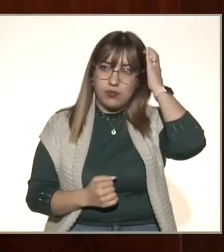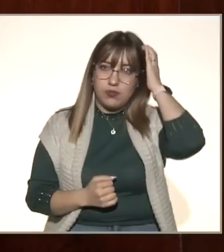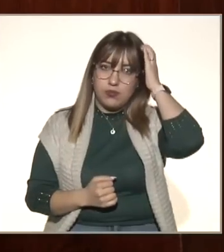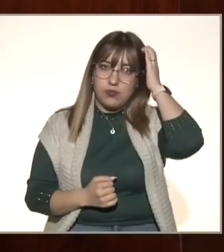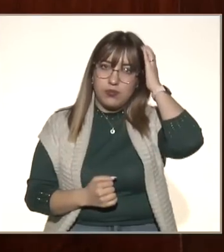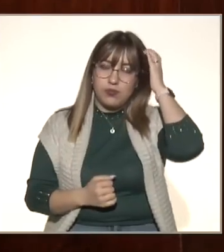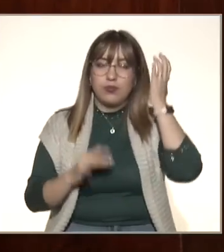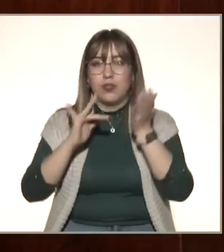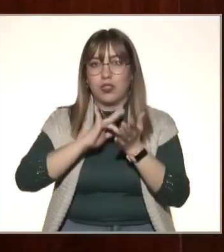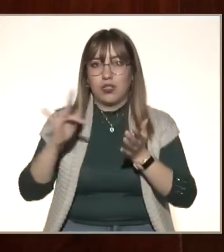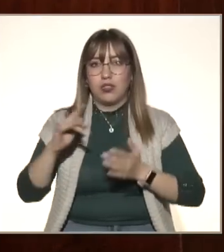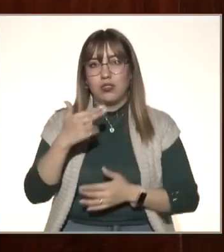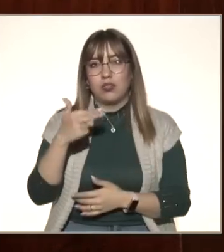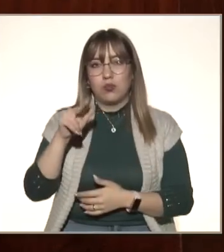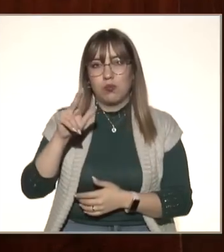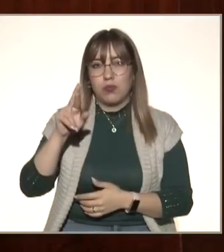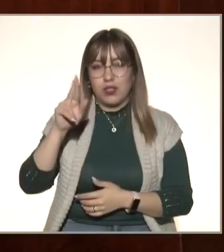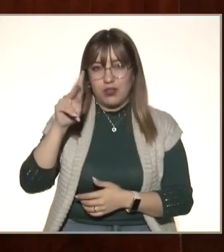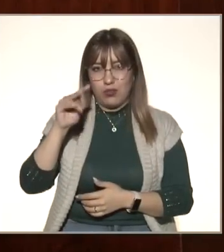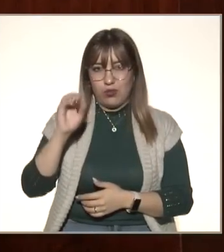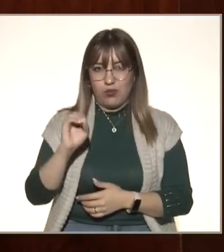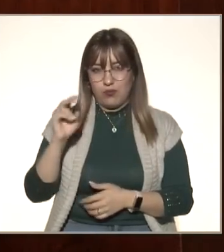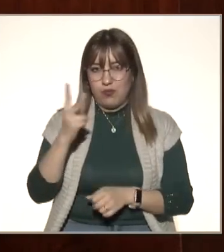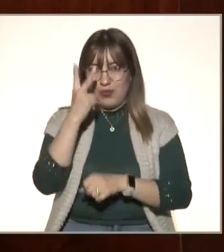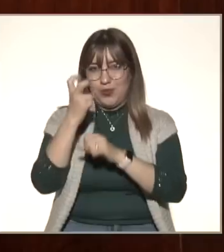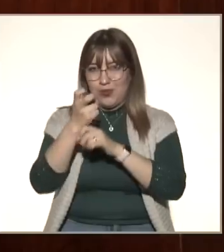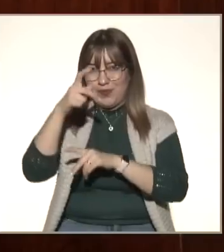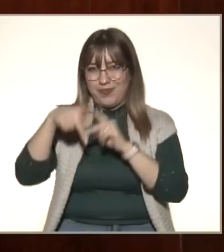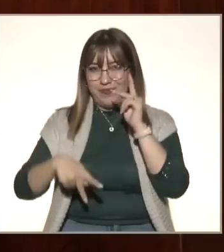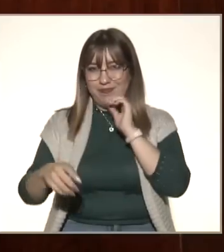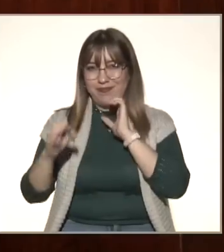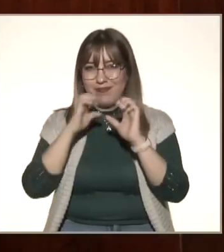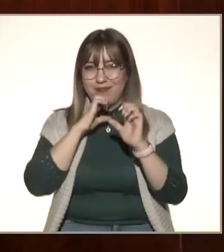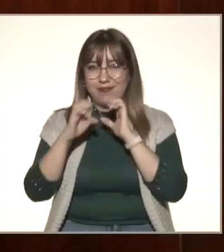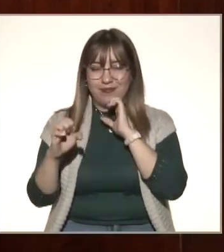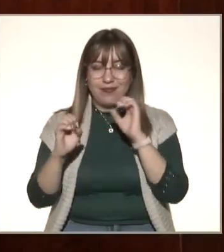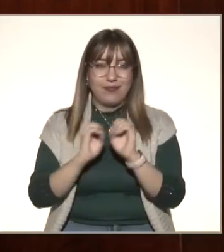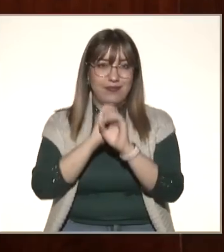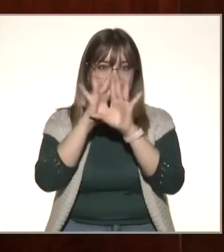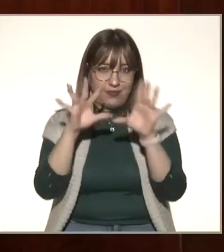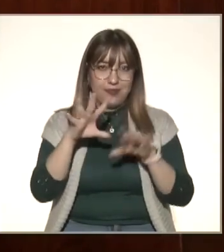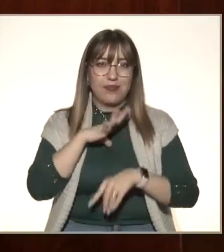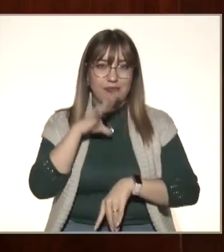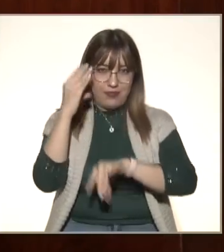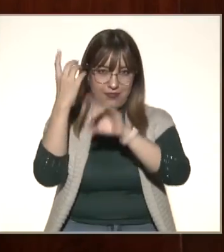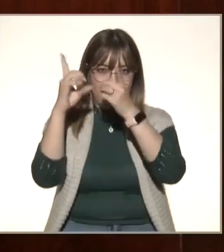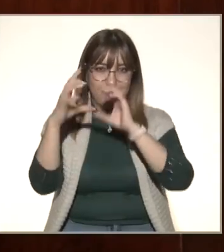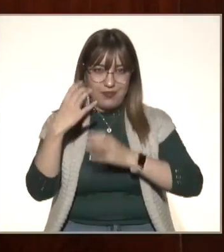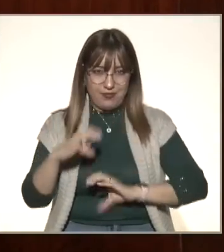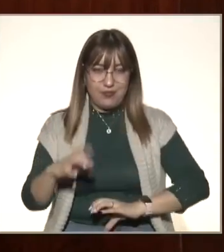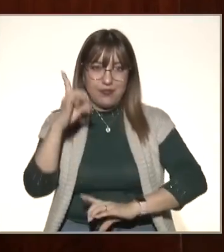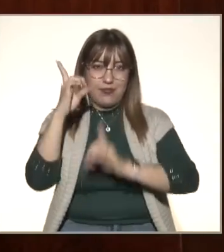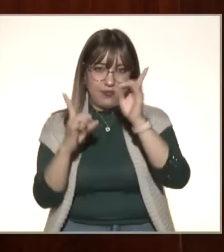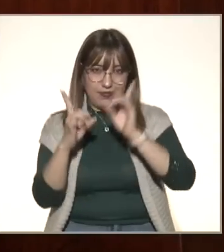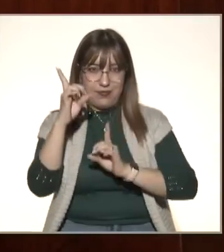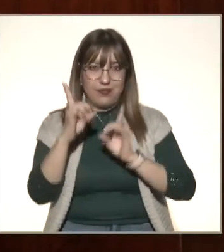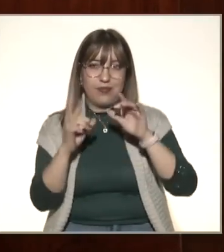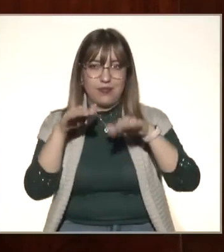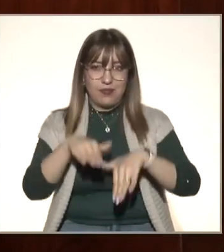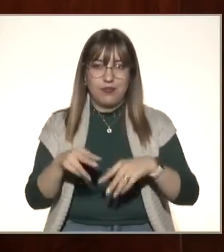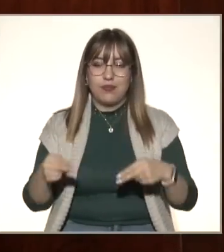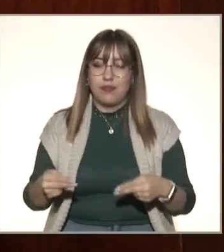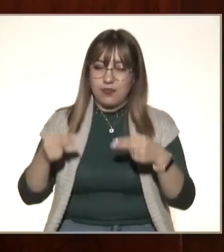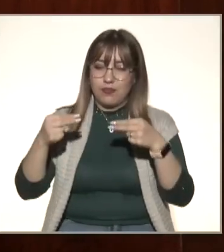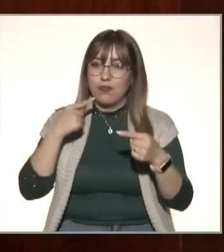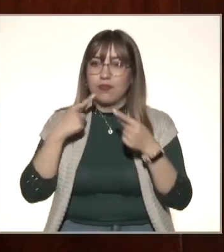Gracias, Humberto, por esta segunda parte de la entrevista. Y por supuesto, han surgido varias dudas hablando de las negociaciones, hablando